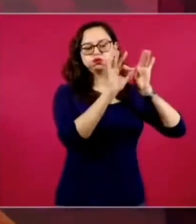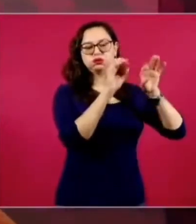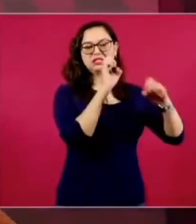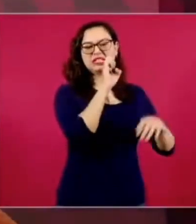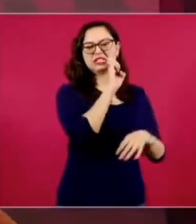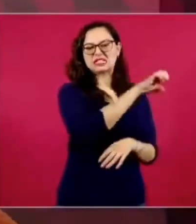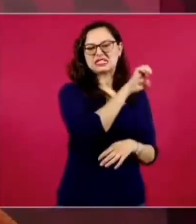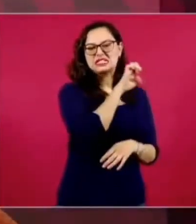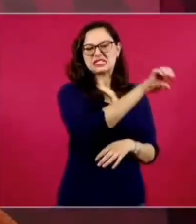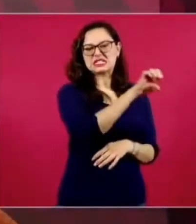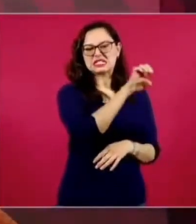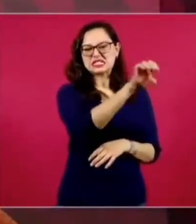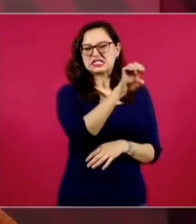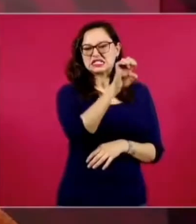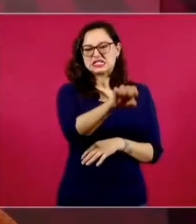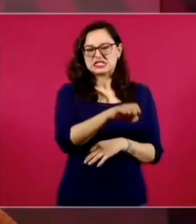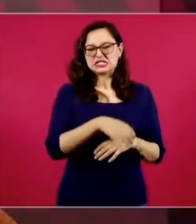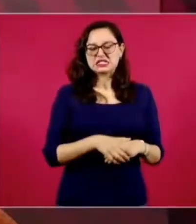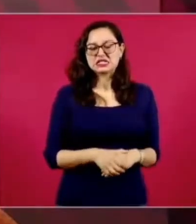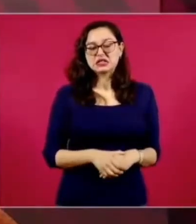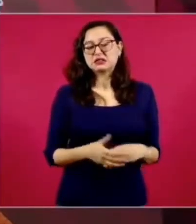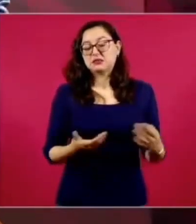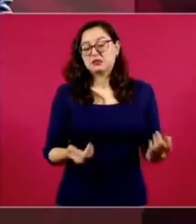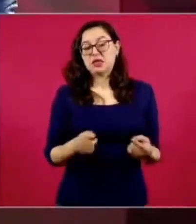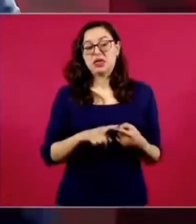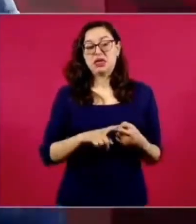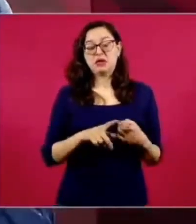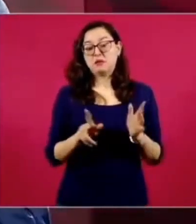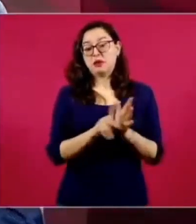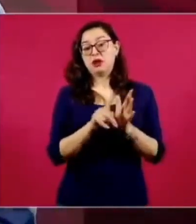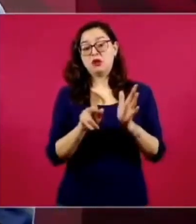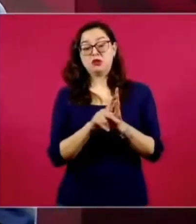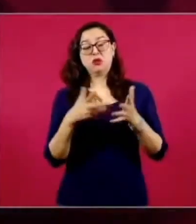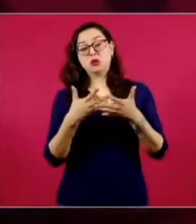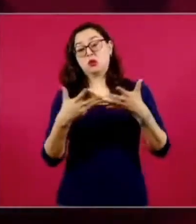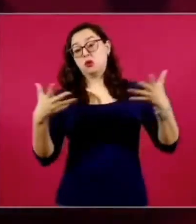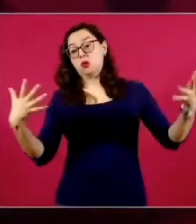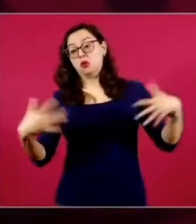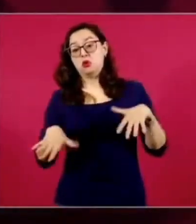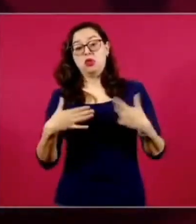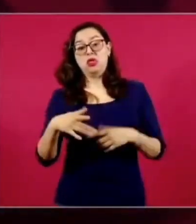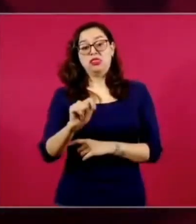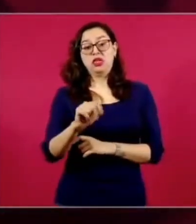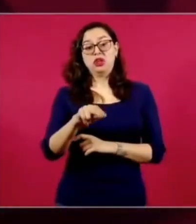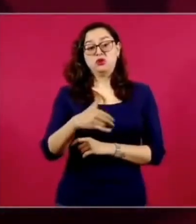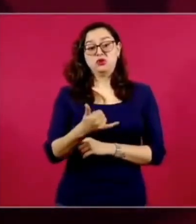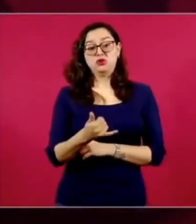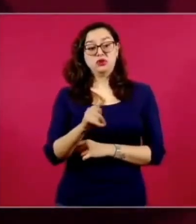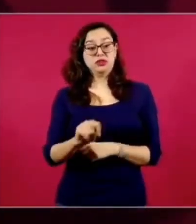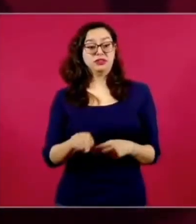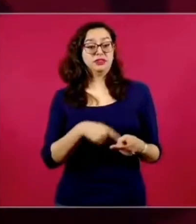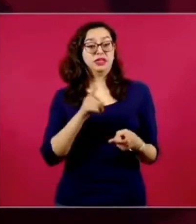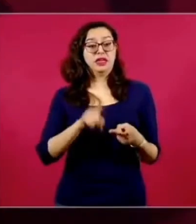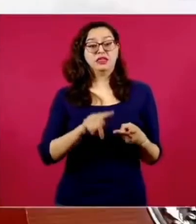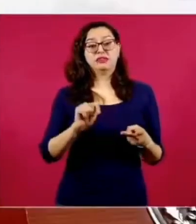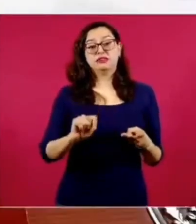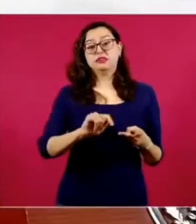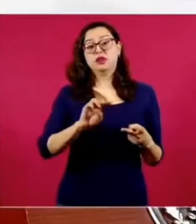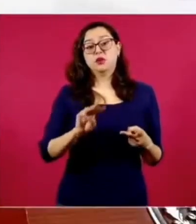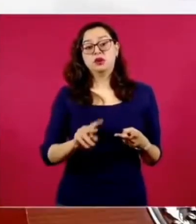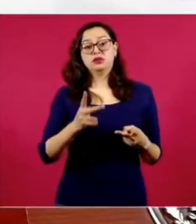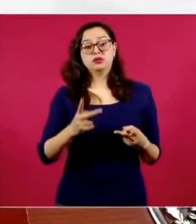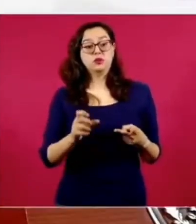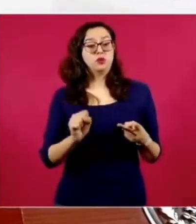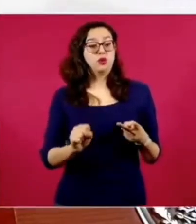Los grandes periódicos famosos como el New York Times, Washington Post, el Wall Street Journal